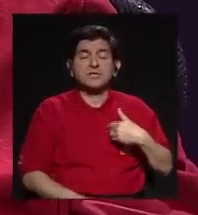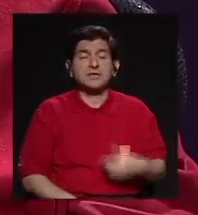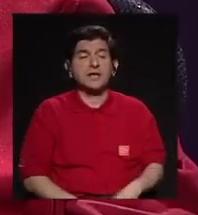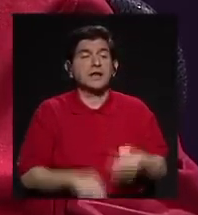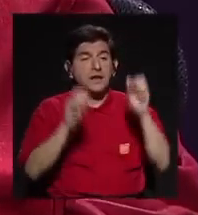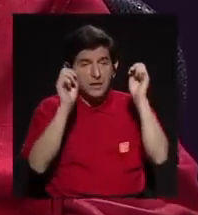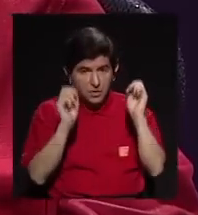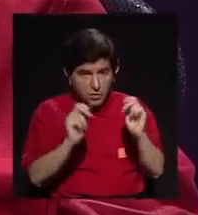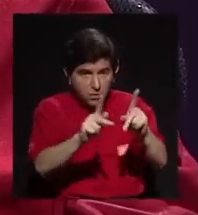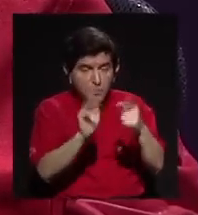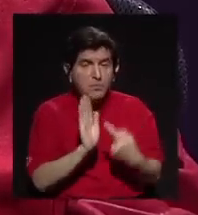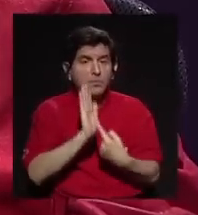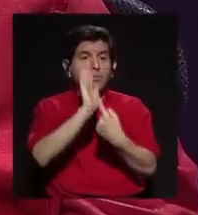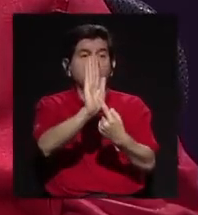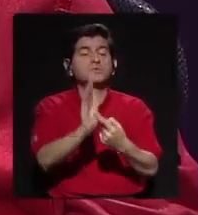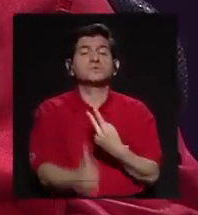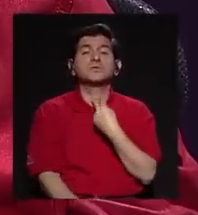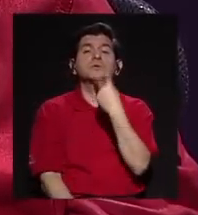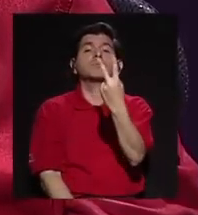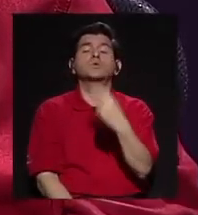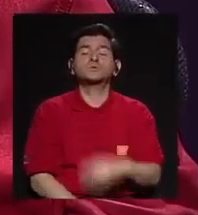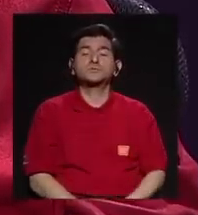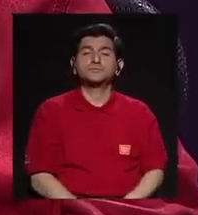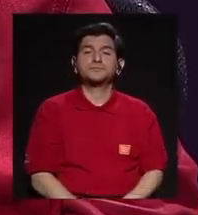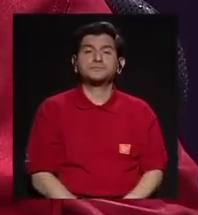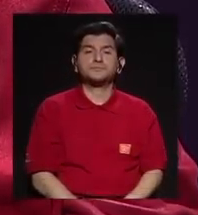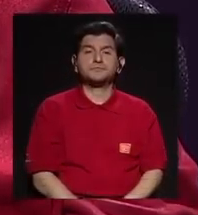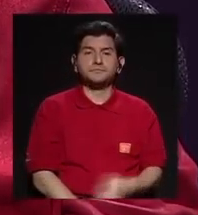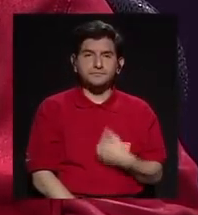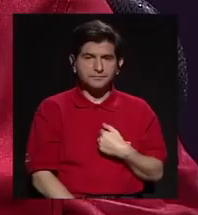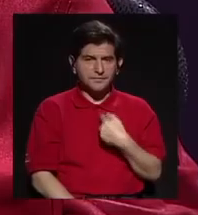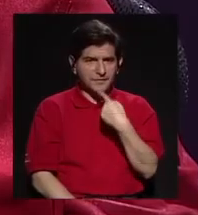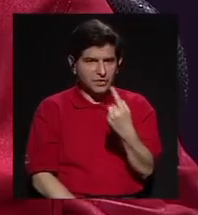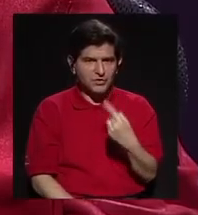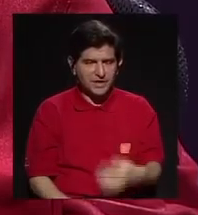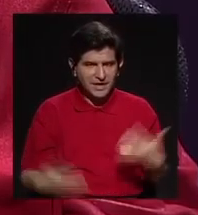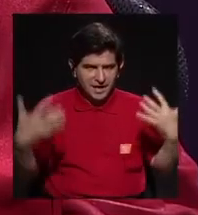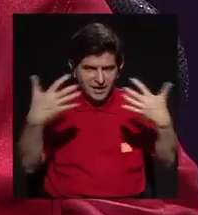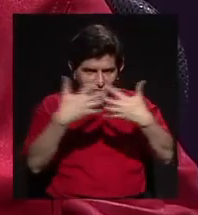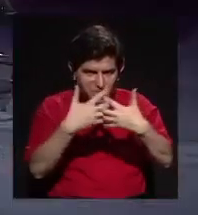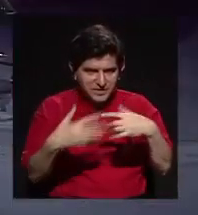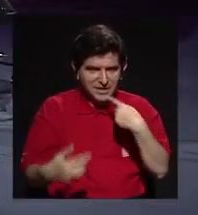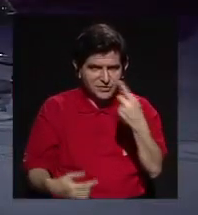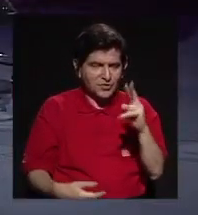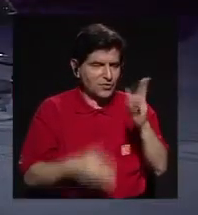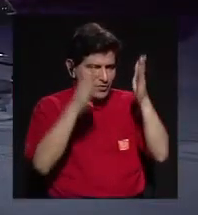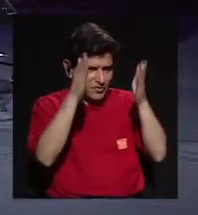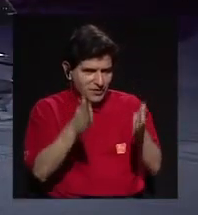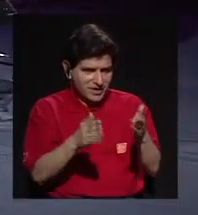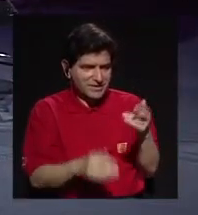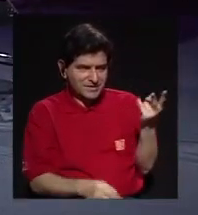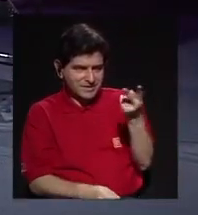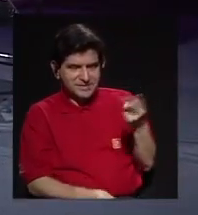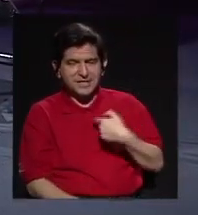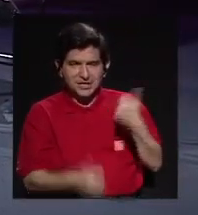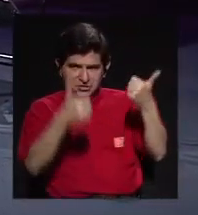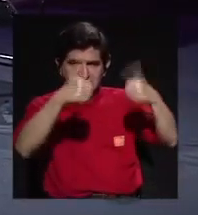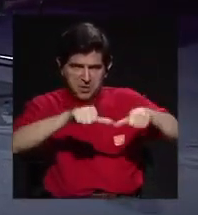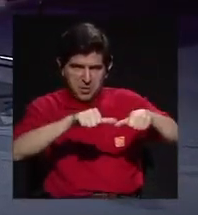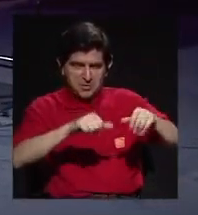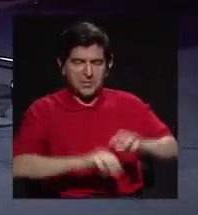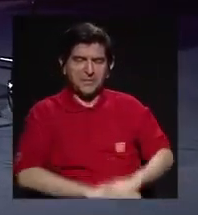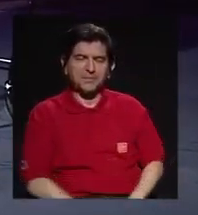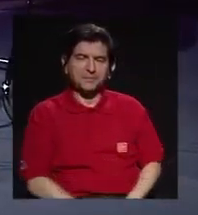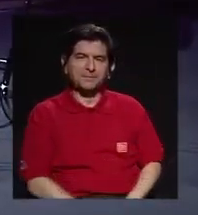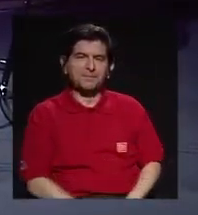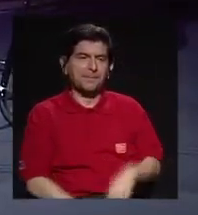posibilidad de mostrar su voz. Claro, yo diría, digamos, completando lo que dicen las compañeras, con lo cual estoy totalmente de acuerdo, es decir,